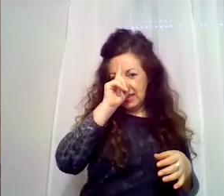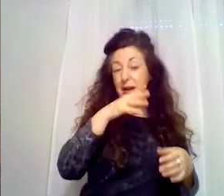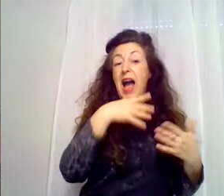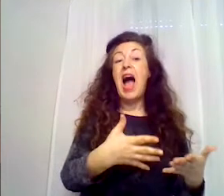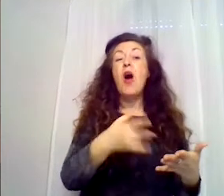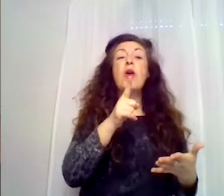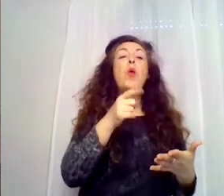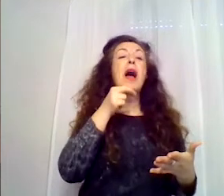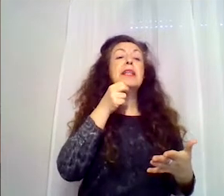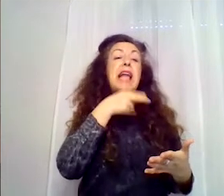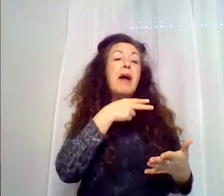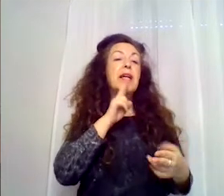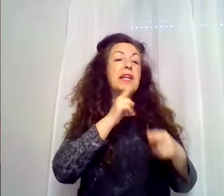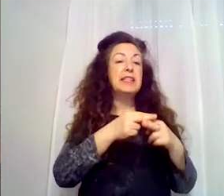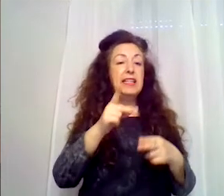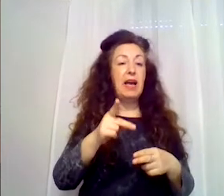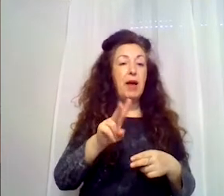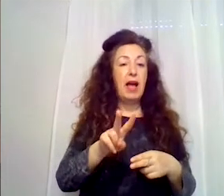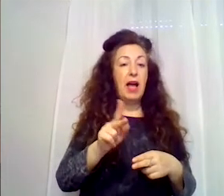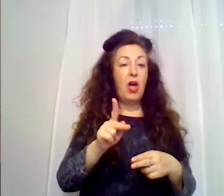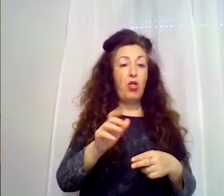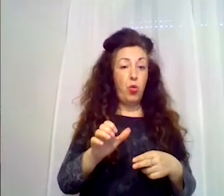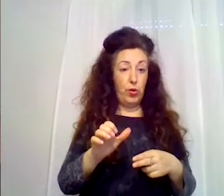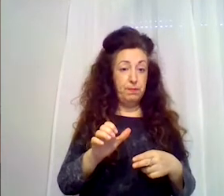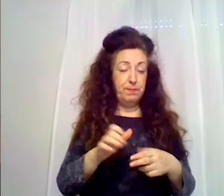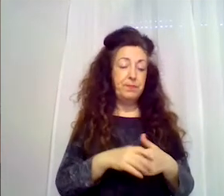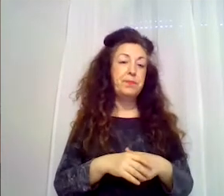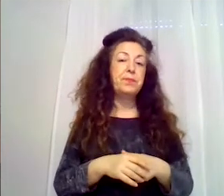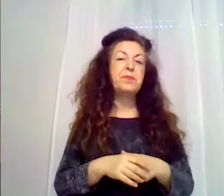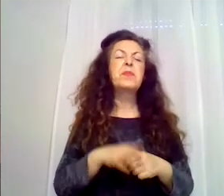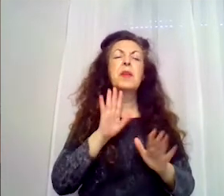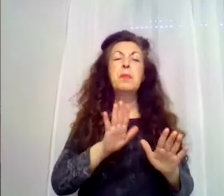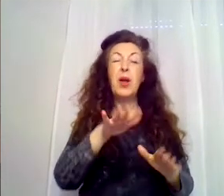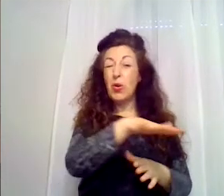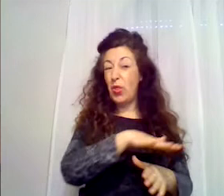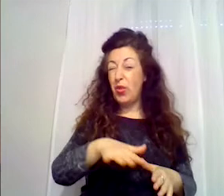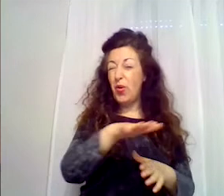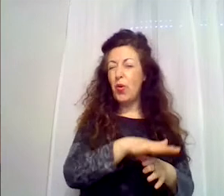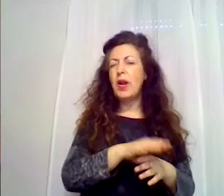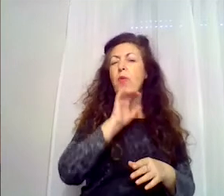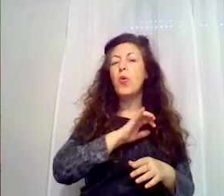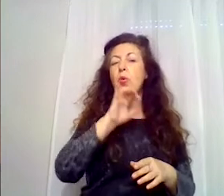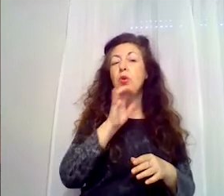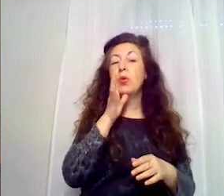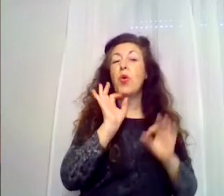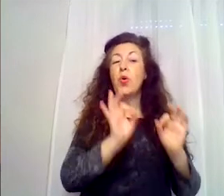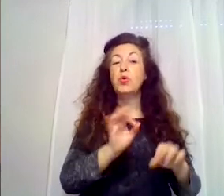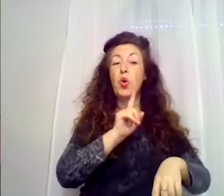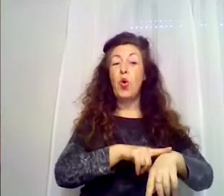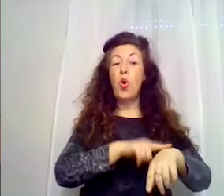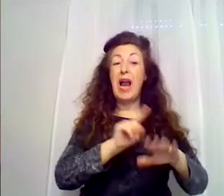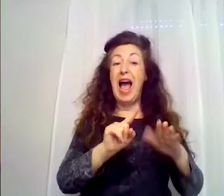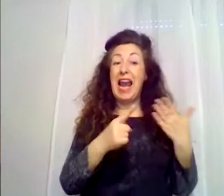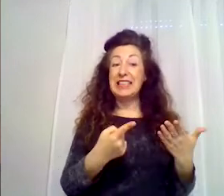para meriendas, para pasar ahí la tarde, ¿no? El lugar exacto donde estaba la casa de Eleanor Bull, que era la mujer